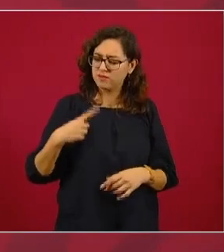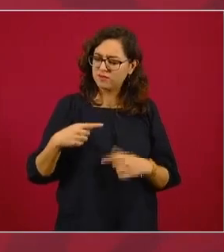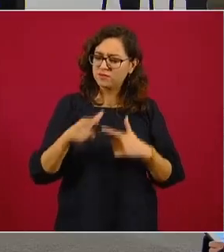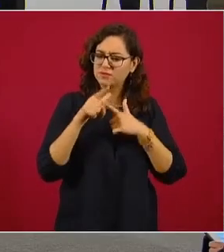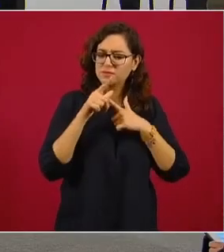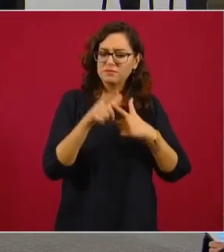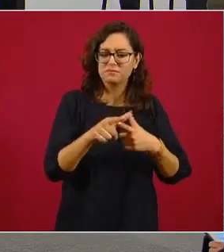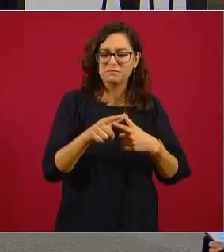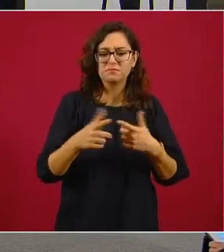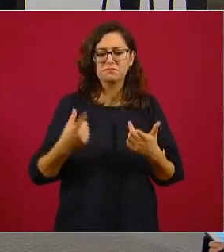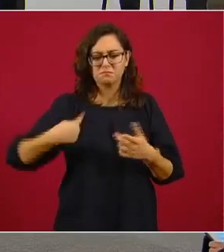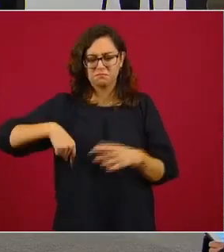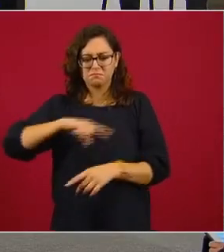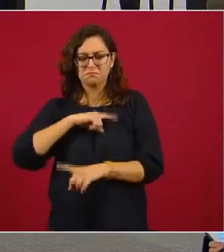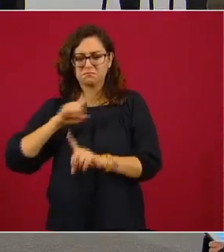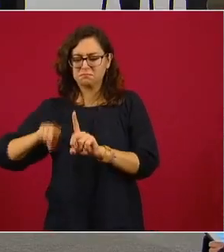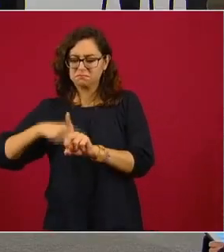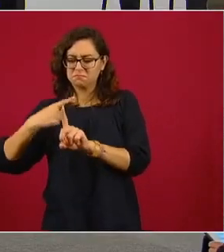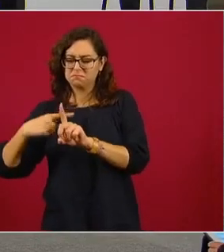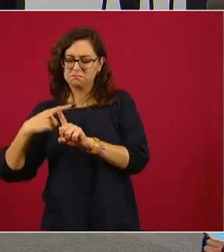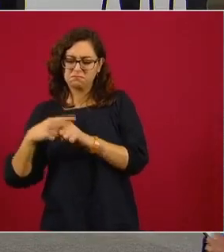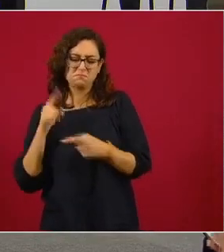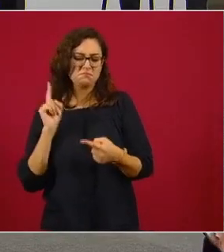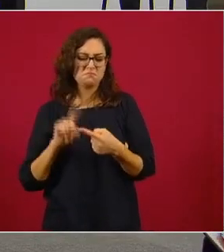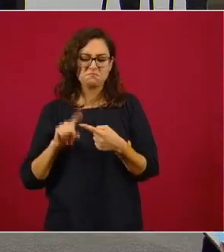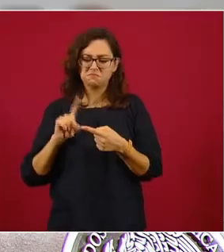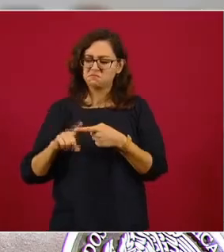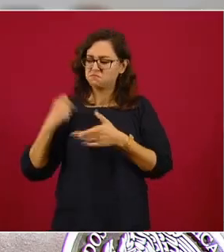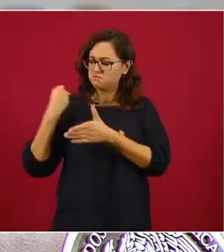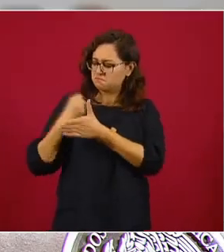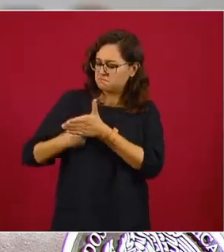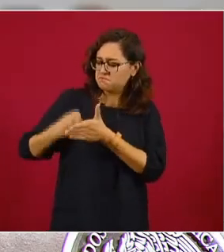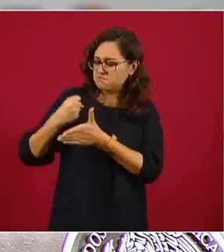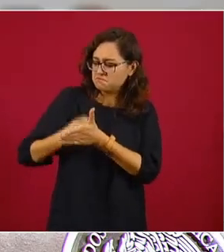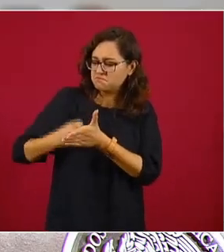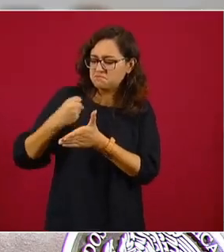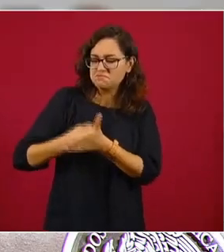Dos, que tenemos principios, tenemos ideales.